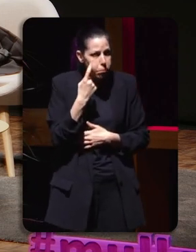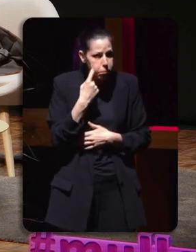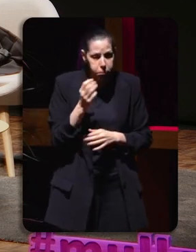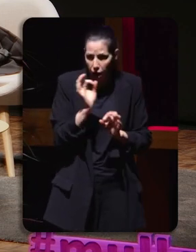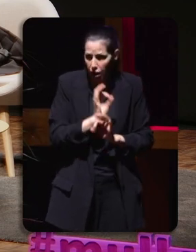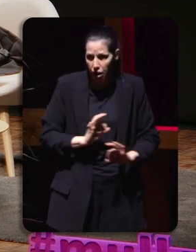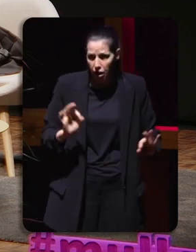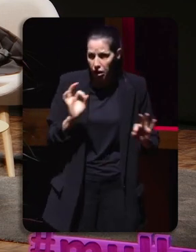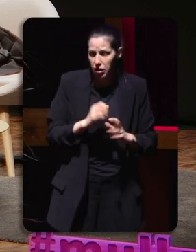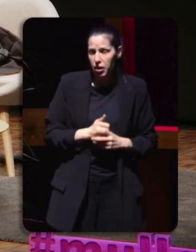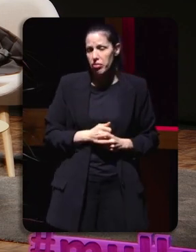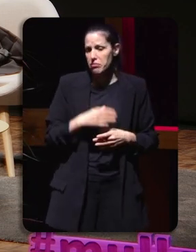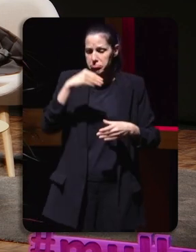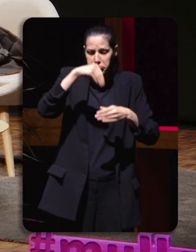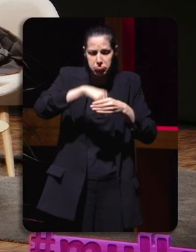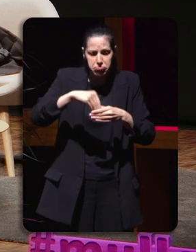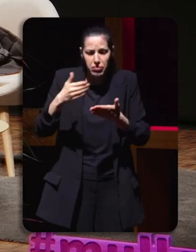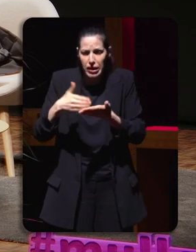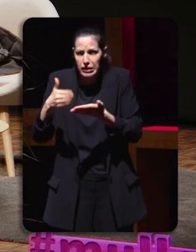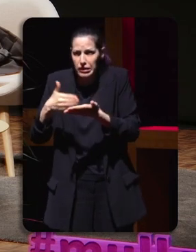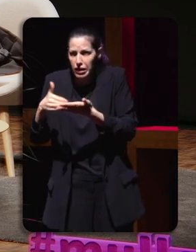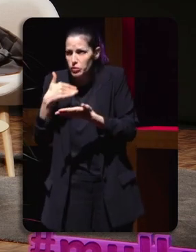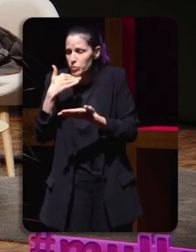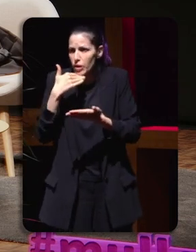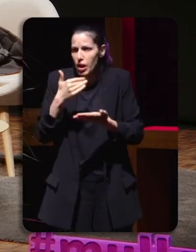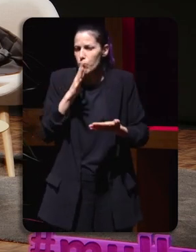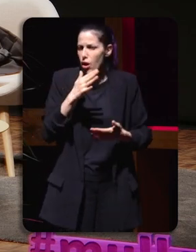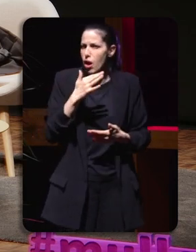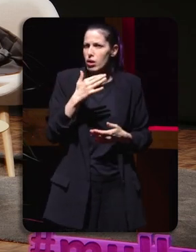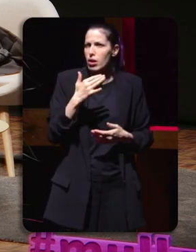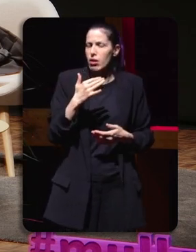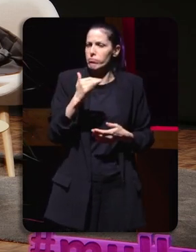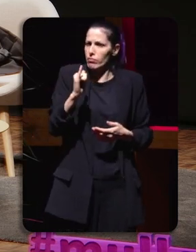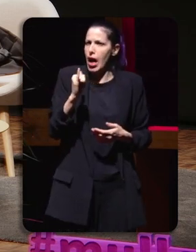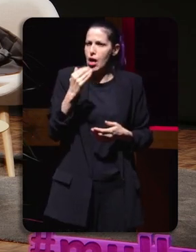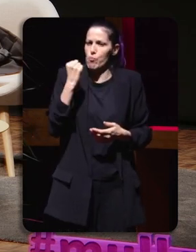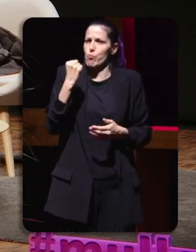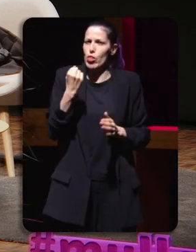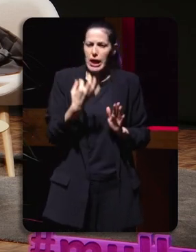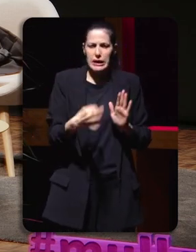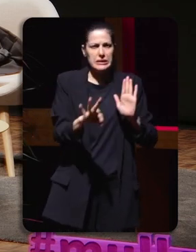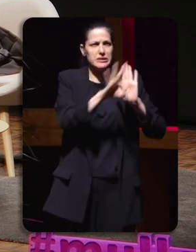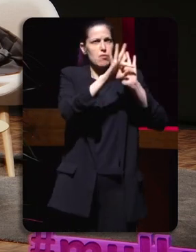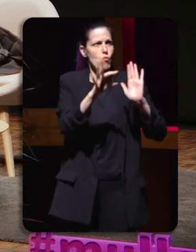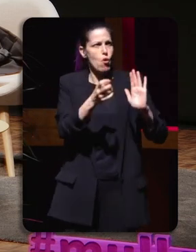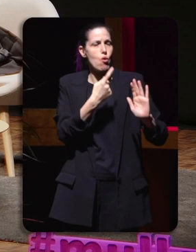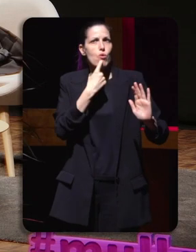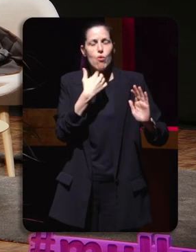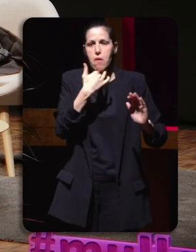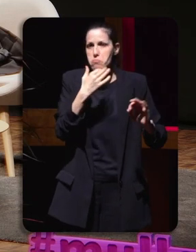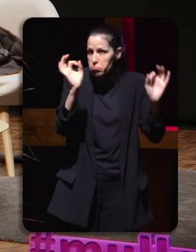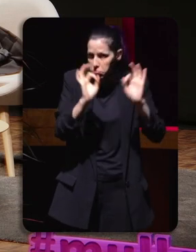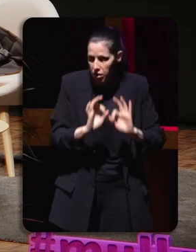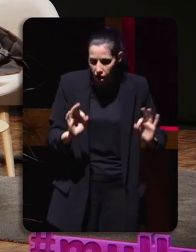ninguna de las grandes obras de la literatura a pesar de su increíble poder simbólico rojo Se podrían hacer miles de cosas pero tampoco aparece